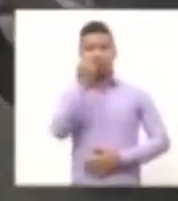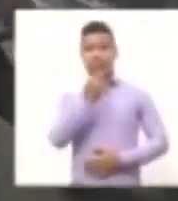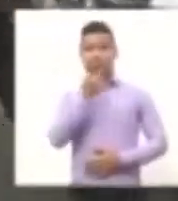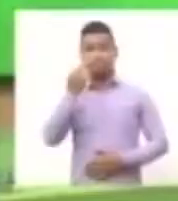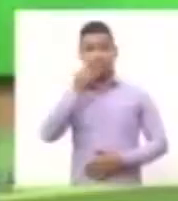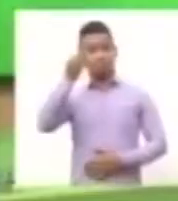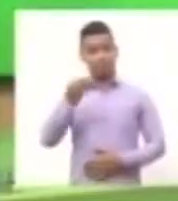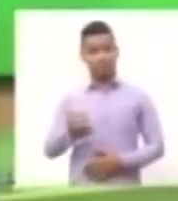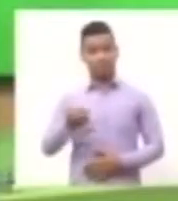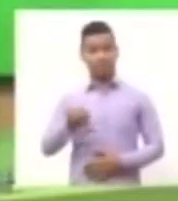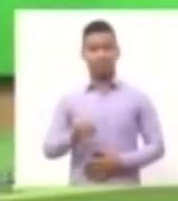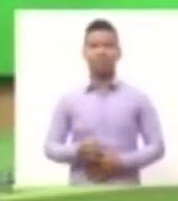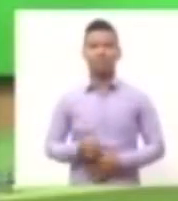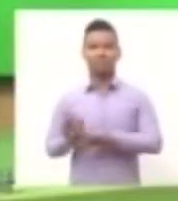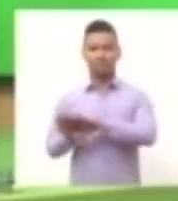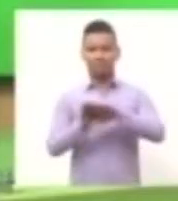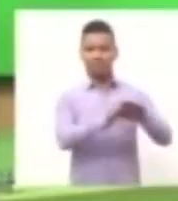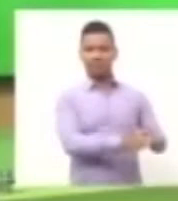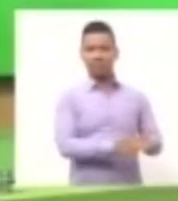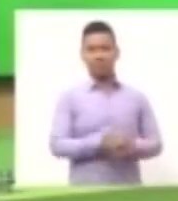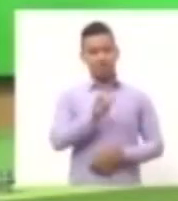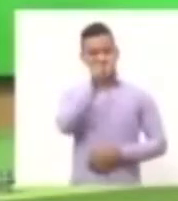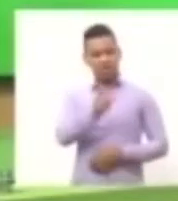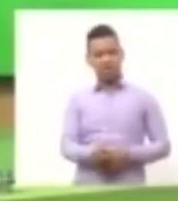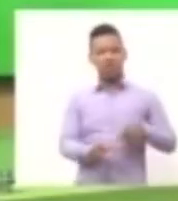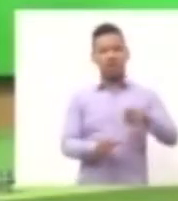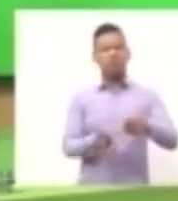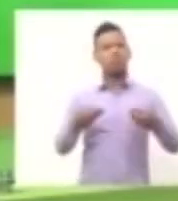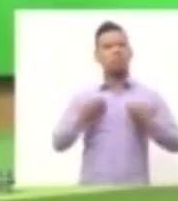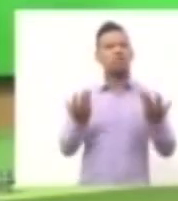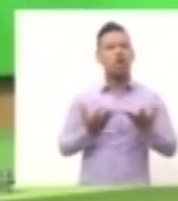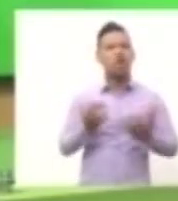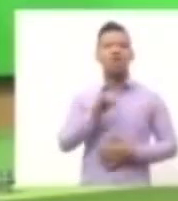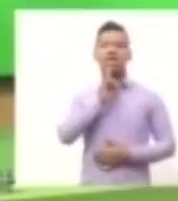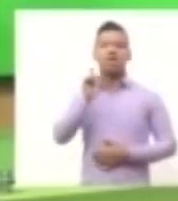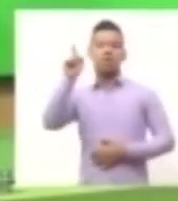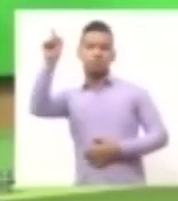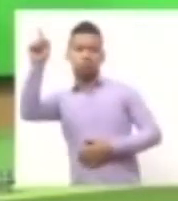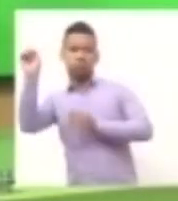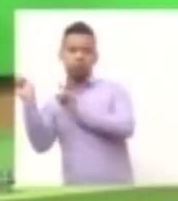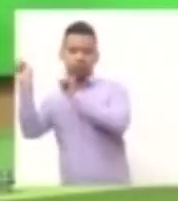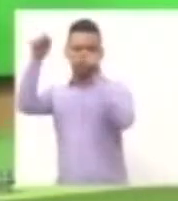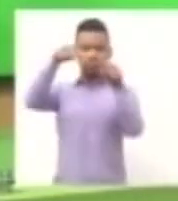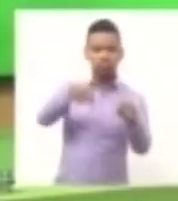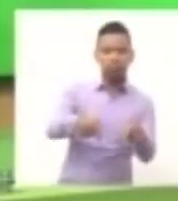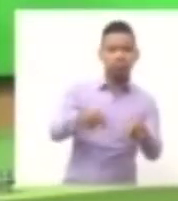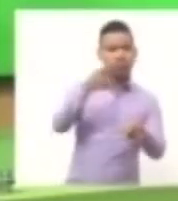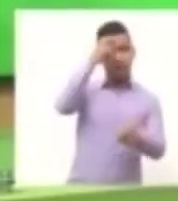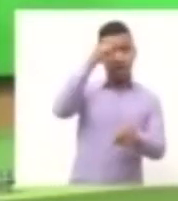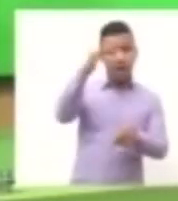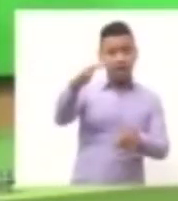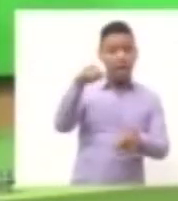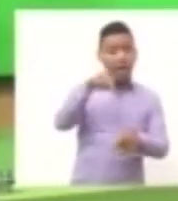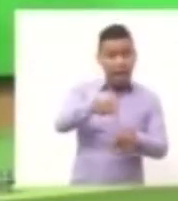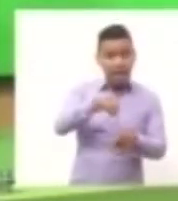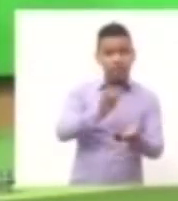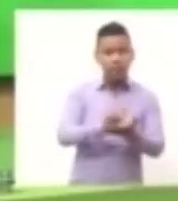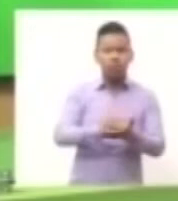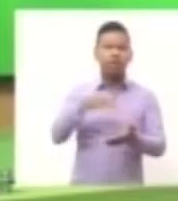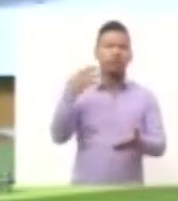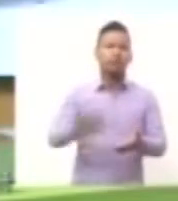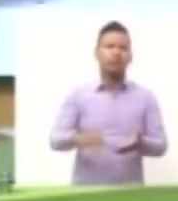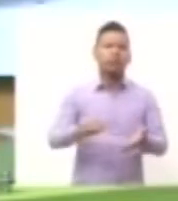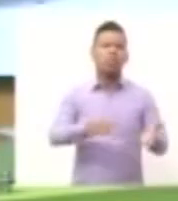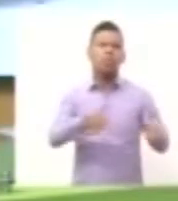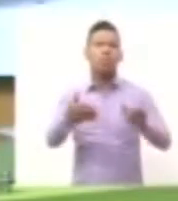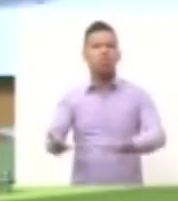verdad. Y un ciudadano estadounidense detenido con drogas en Cartagena y que permanecía en el búnker de la fiscalía en esa ciudad, falleció esta mañana